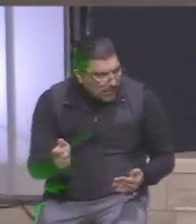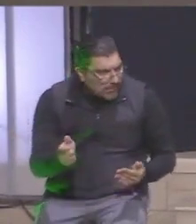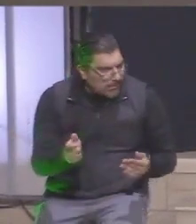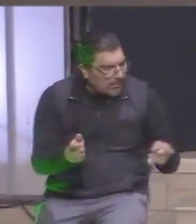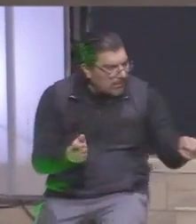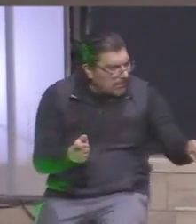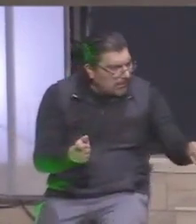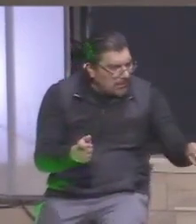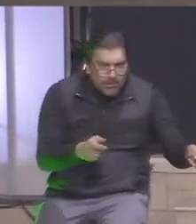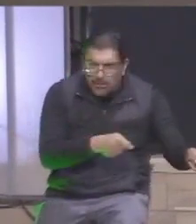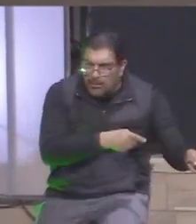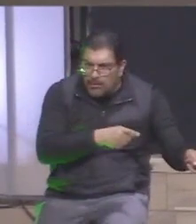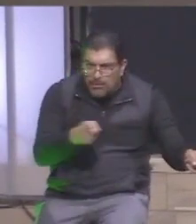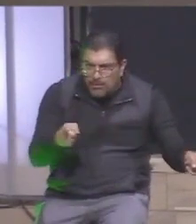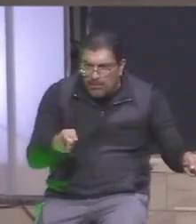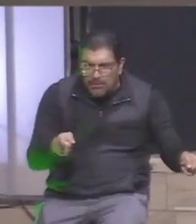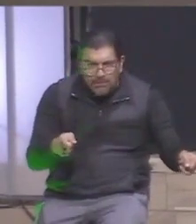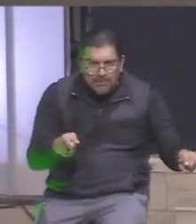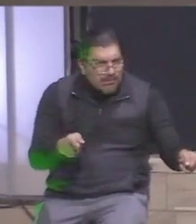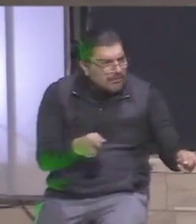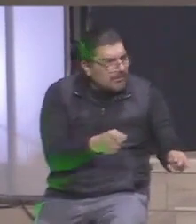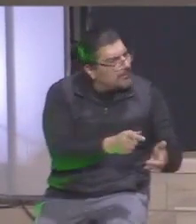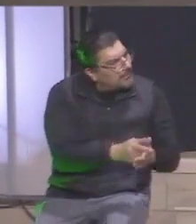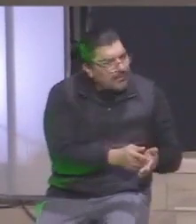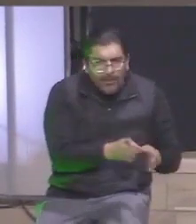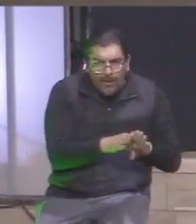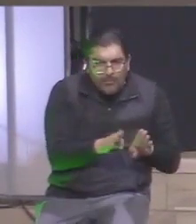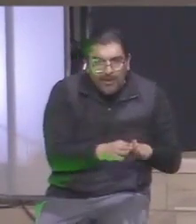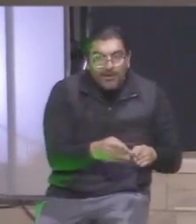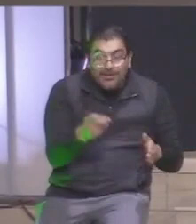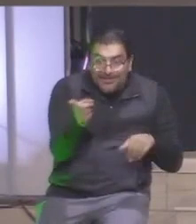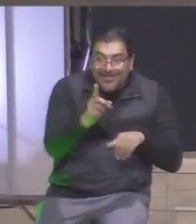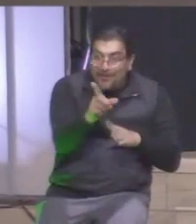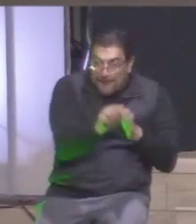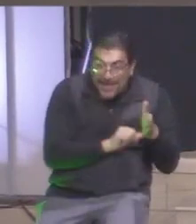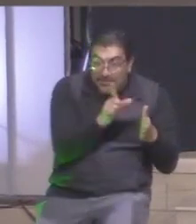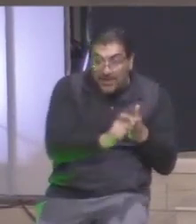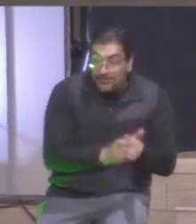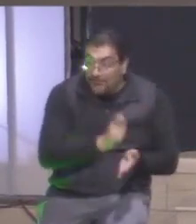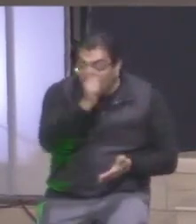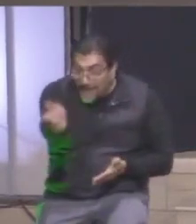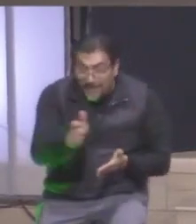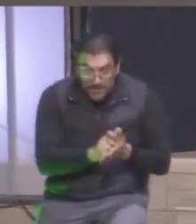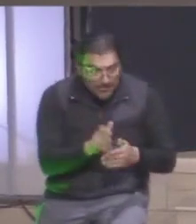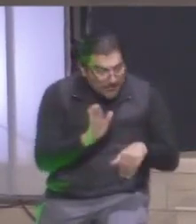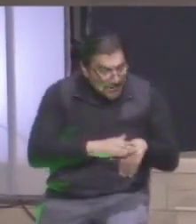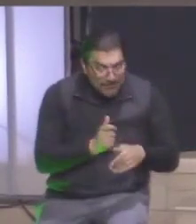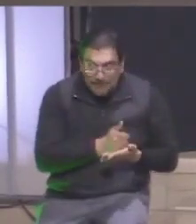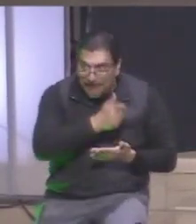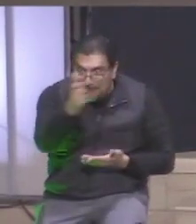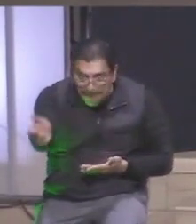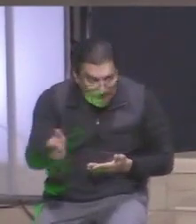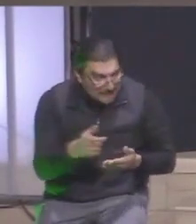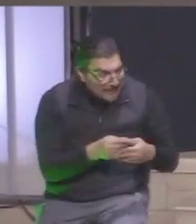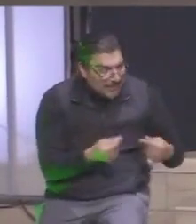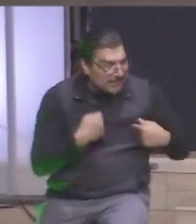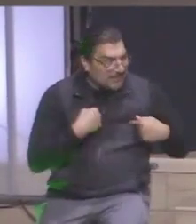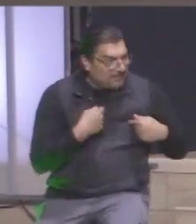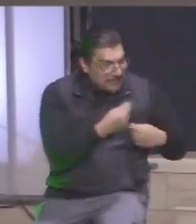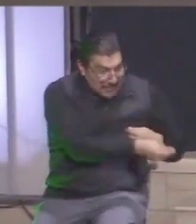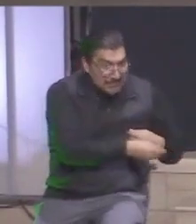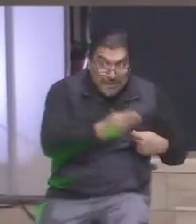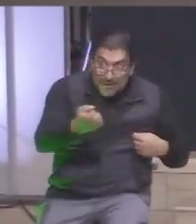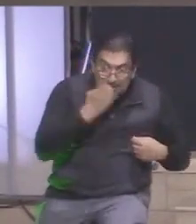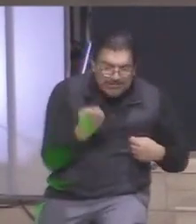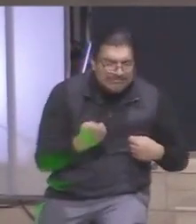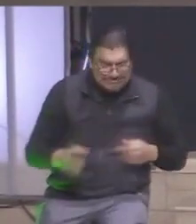la co yo a ese le pongo abajo no le da vergüenza cobrar Oye si si a la niña la puse yo car